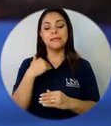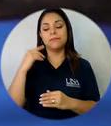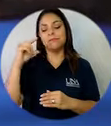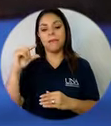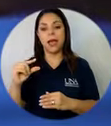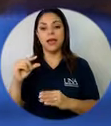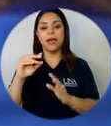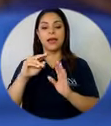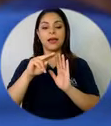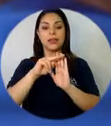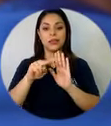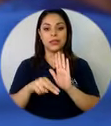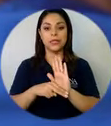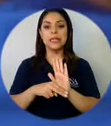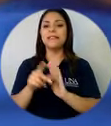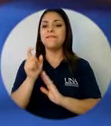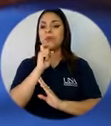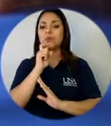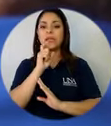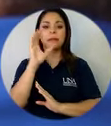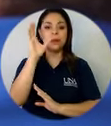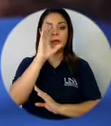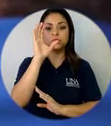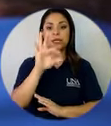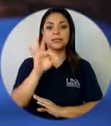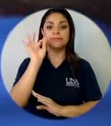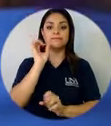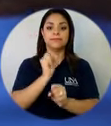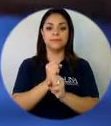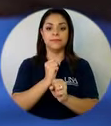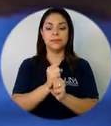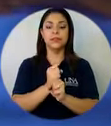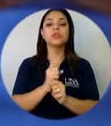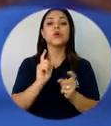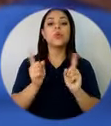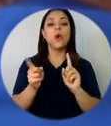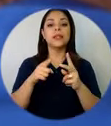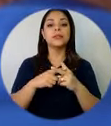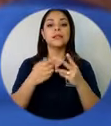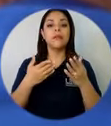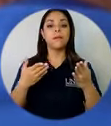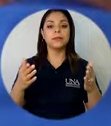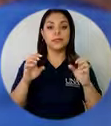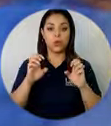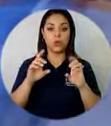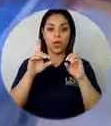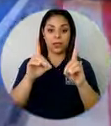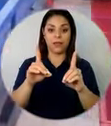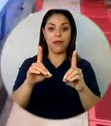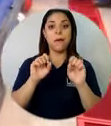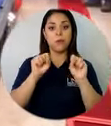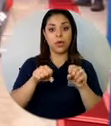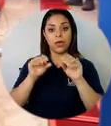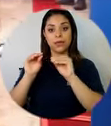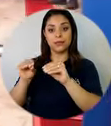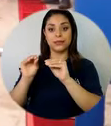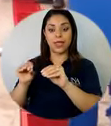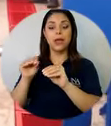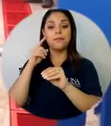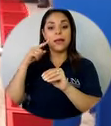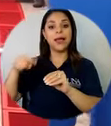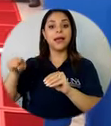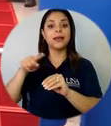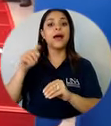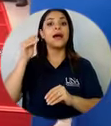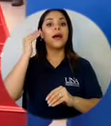tienen baja calificación y que tienen muchas dificultades para incorporarse al mercado laboral. ¿Qué herramientas educativas de corto plazo les